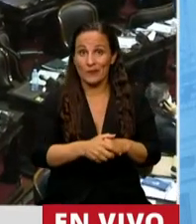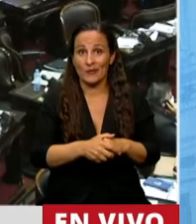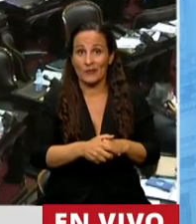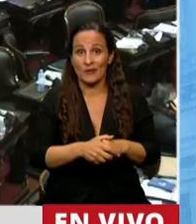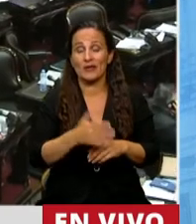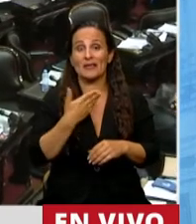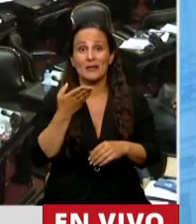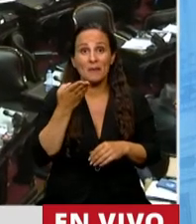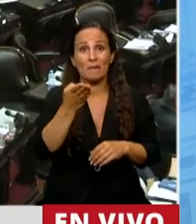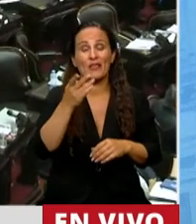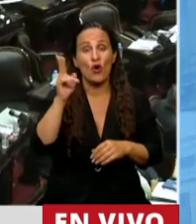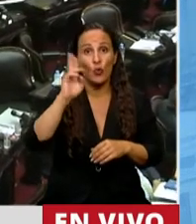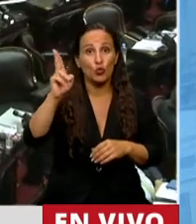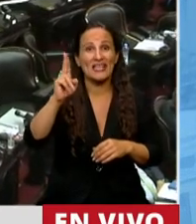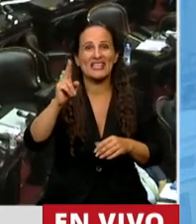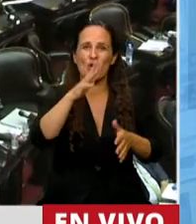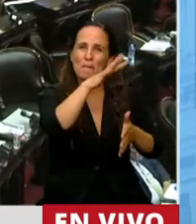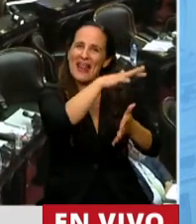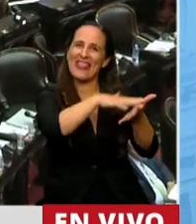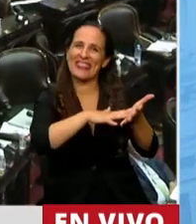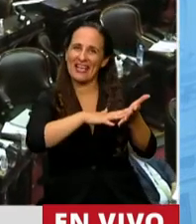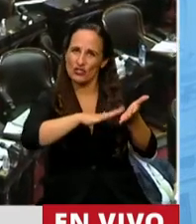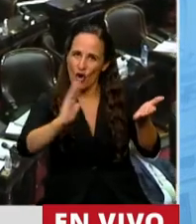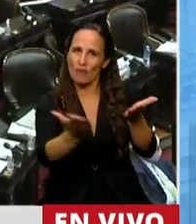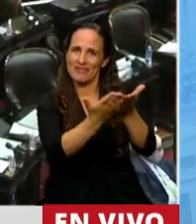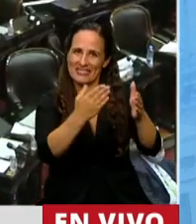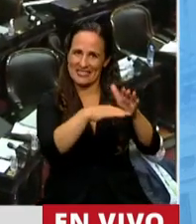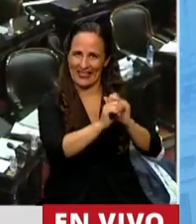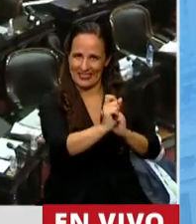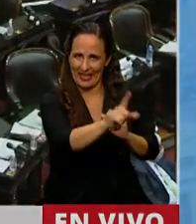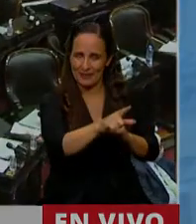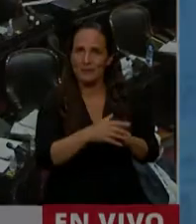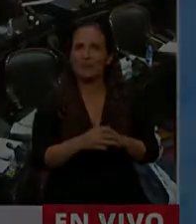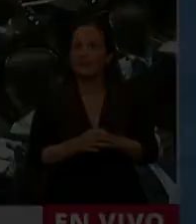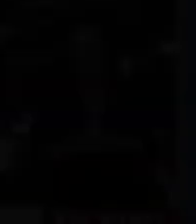el permiso de pido permisos para insertar gracias gracias diputados fotos